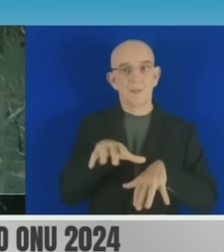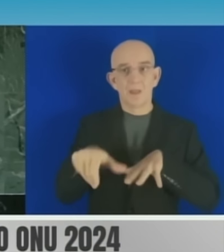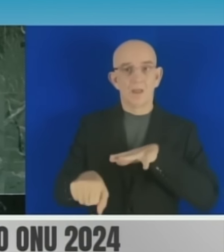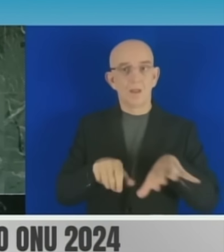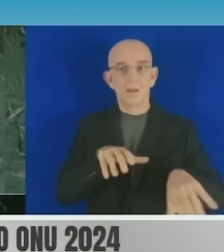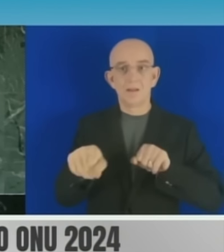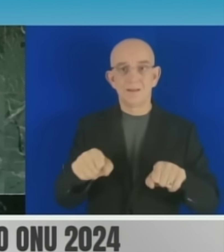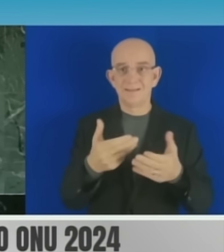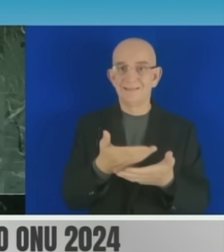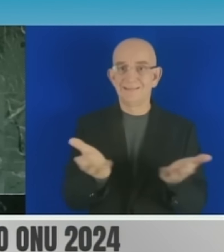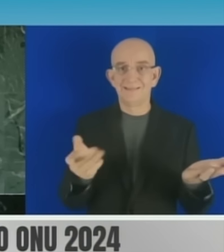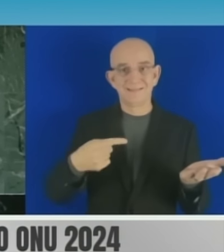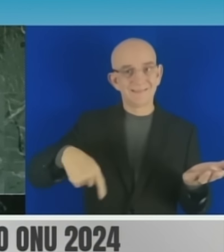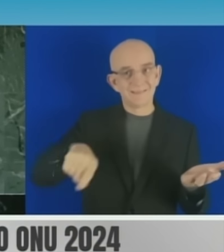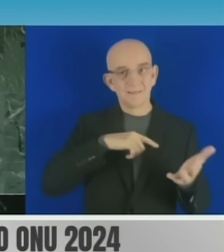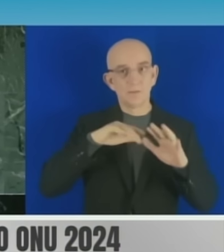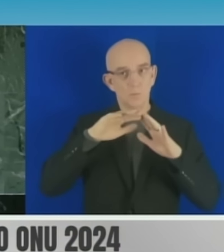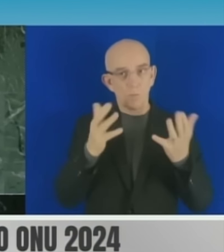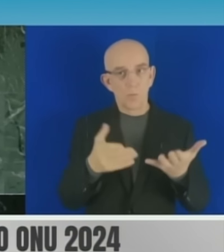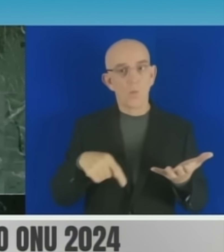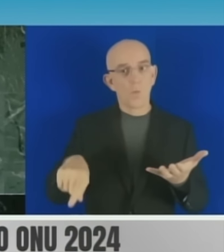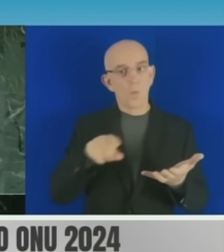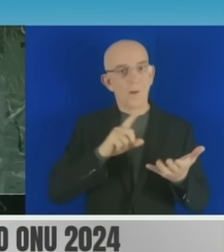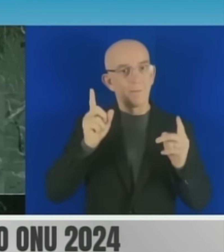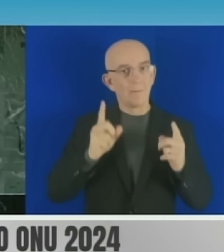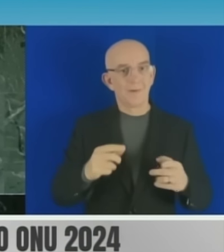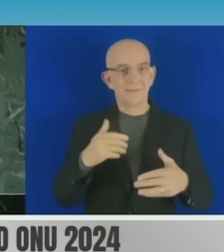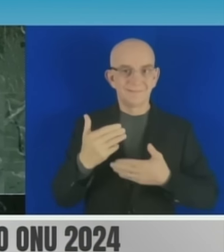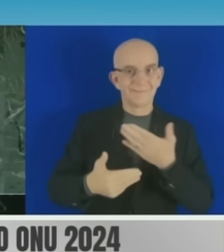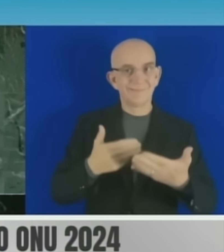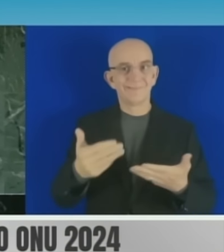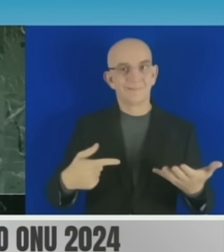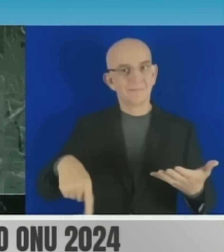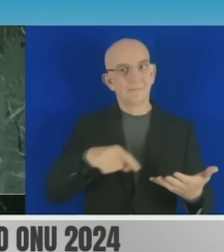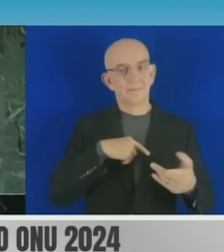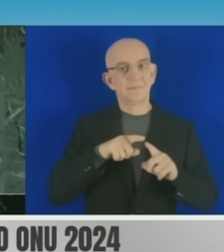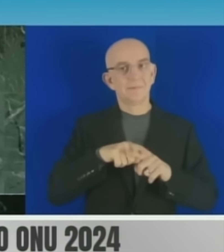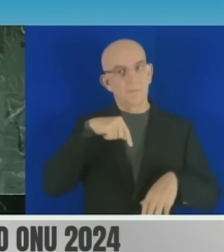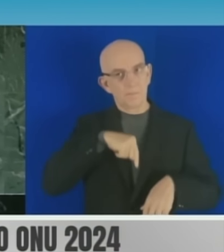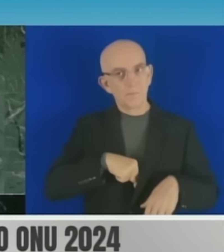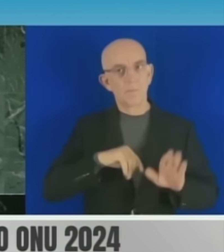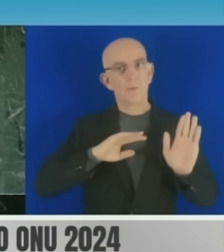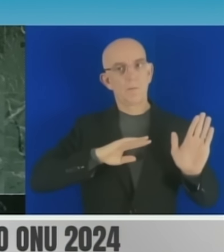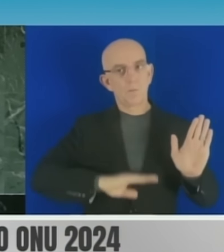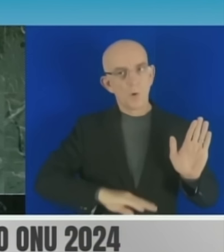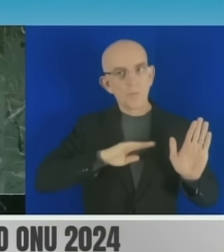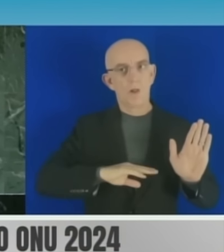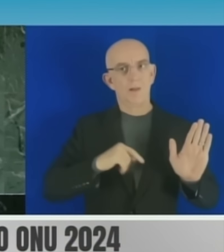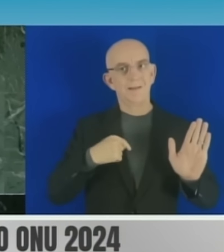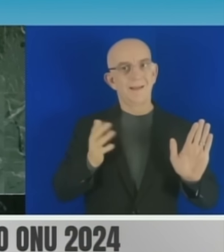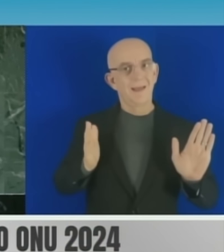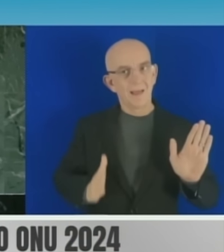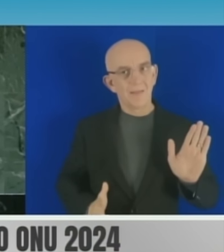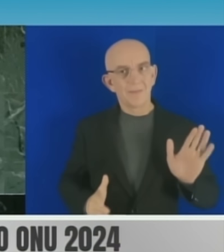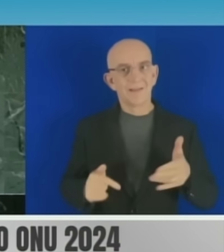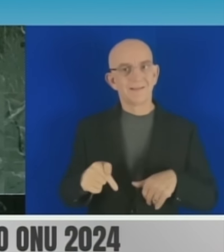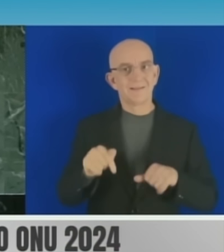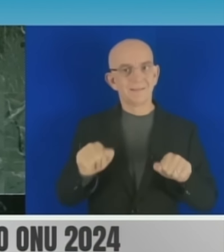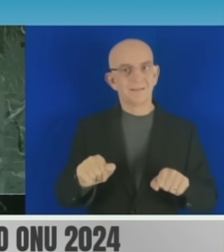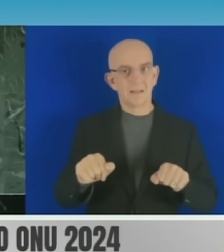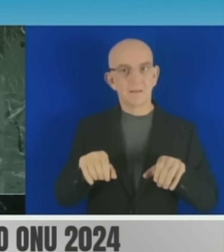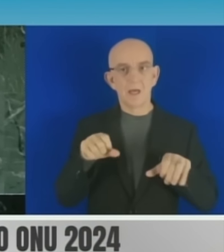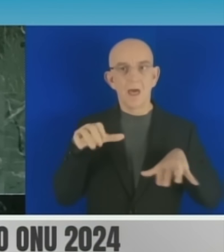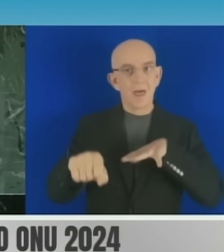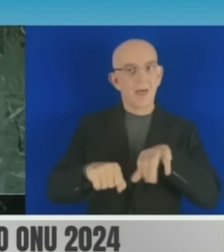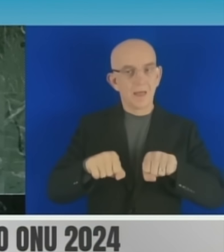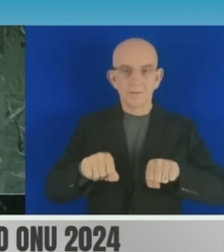pendientes. En este contexto y de cara al futuro, reiteramos nuestro llamado urgente en favor de un alto fuego en Gaza.